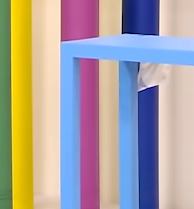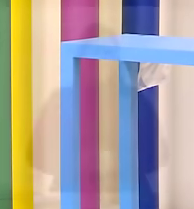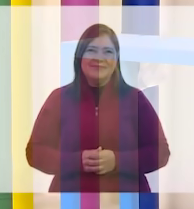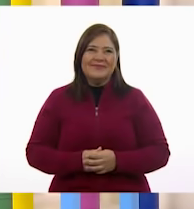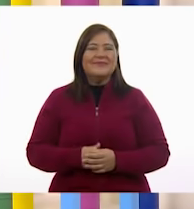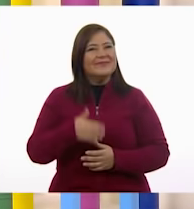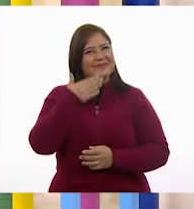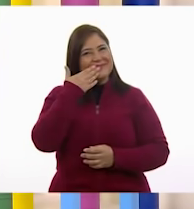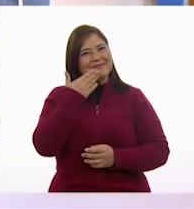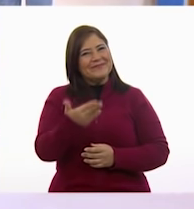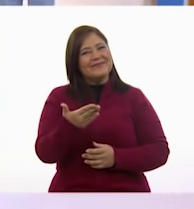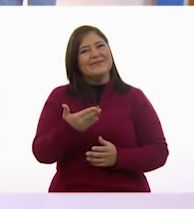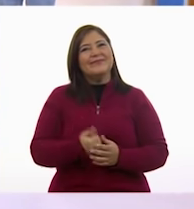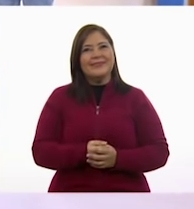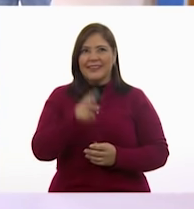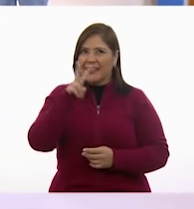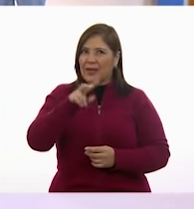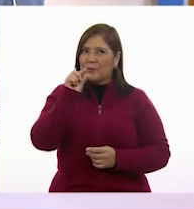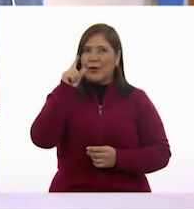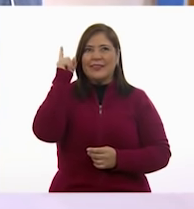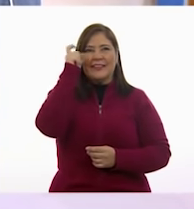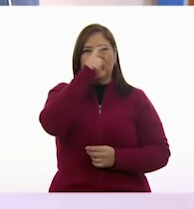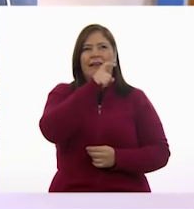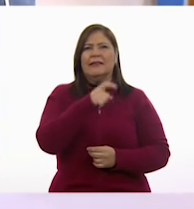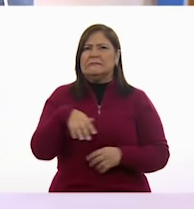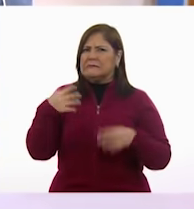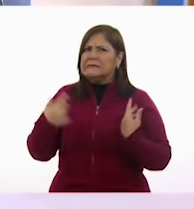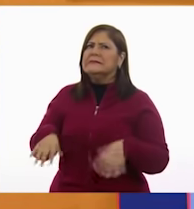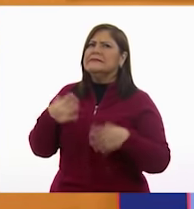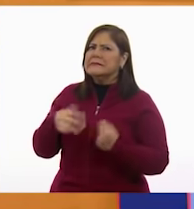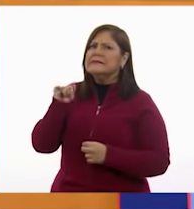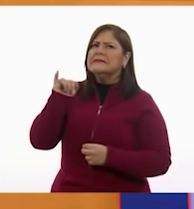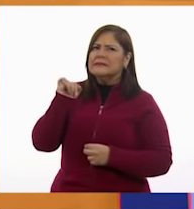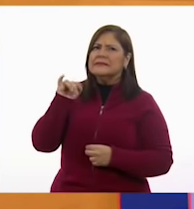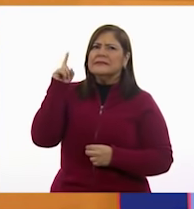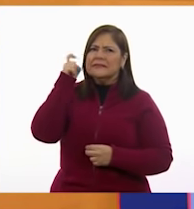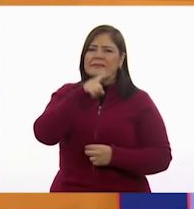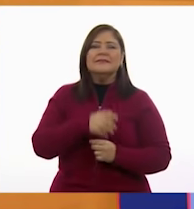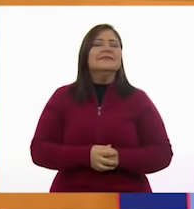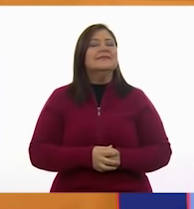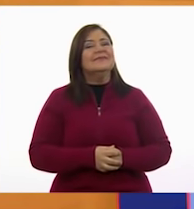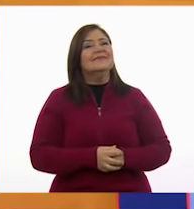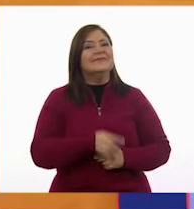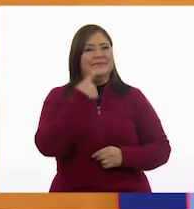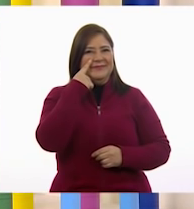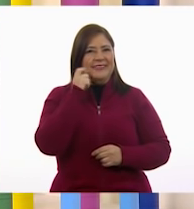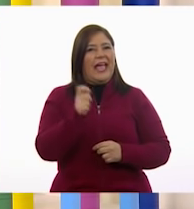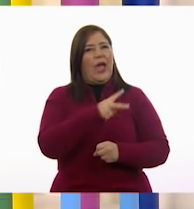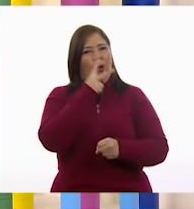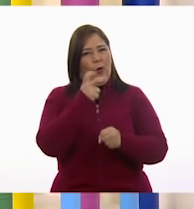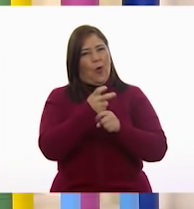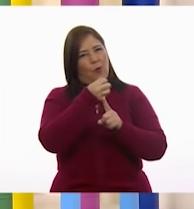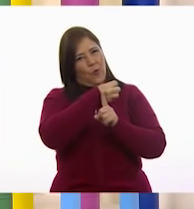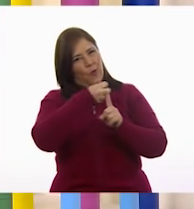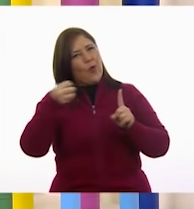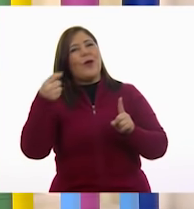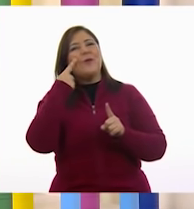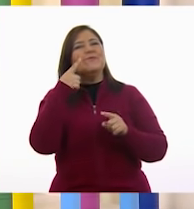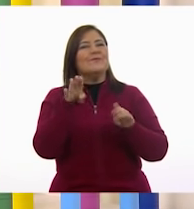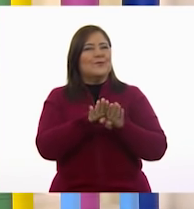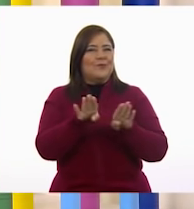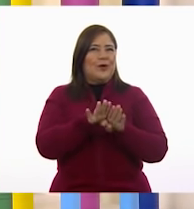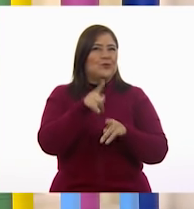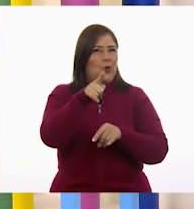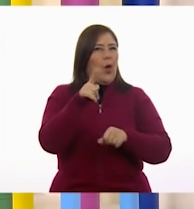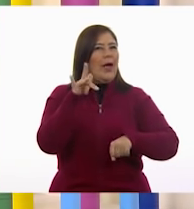Muy bien. Difícil, complicado. Bastante. Vamos a poner entonces ahora la segunda secuencia. Te